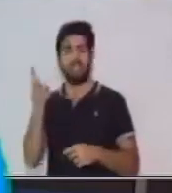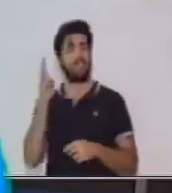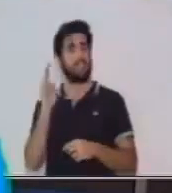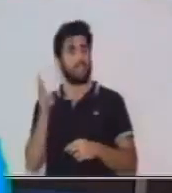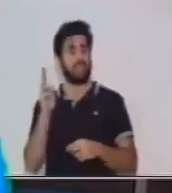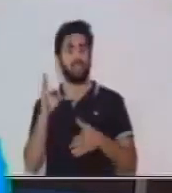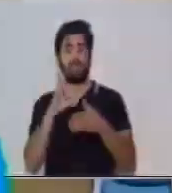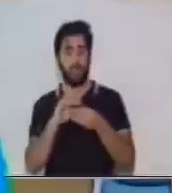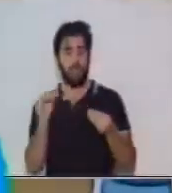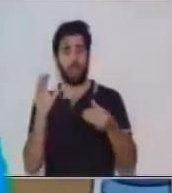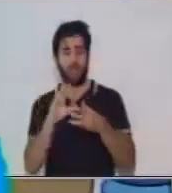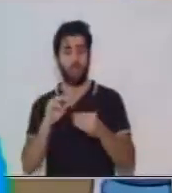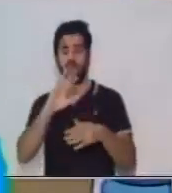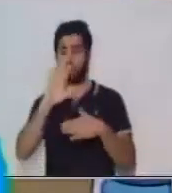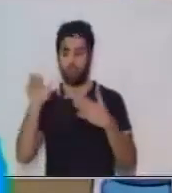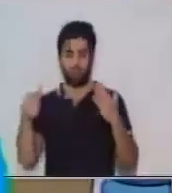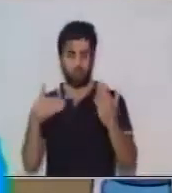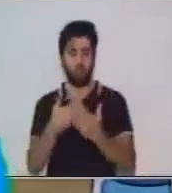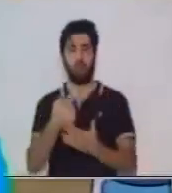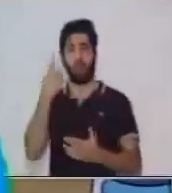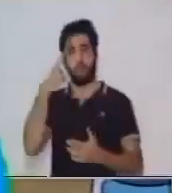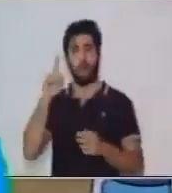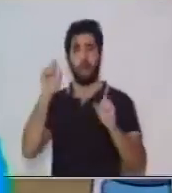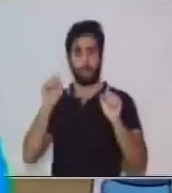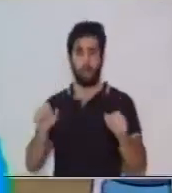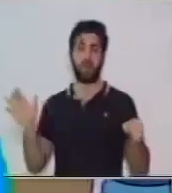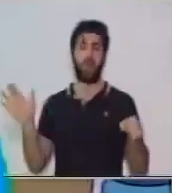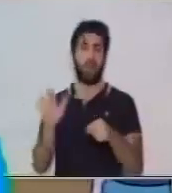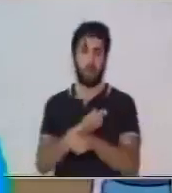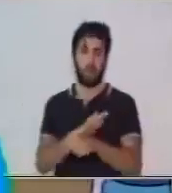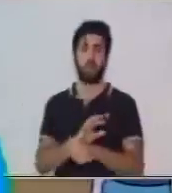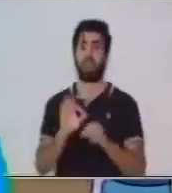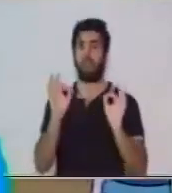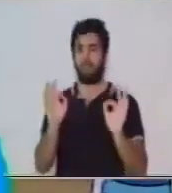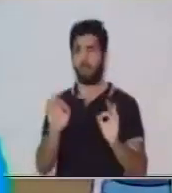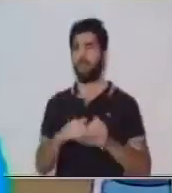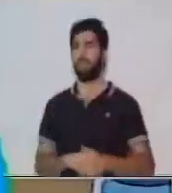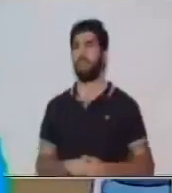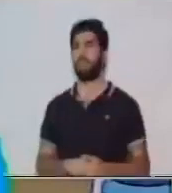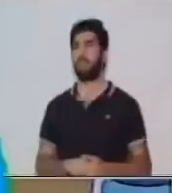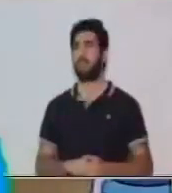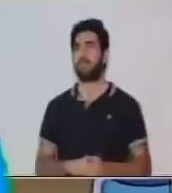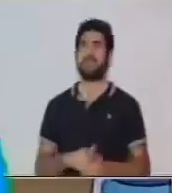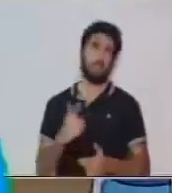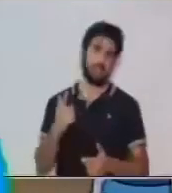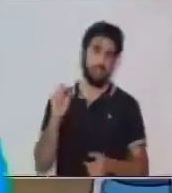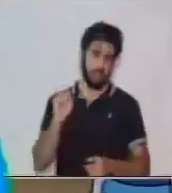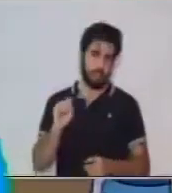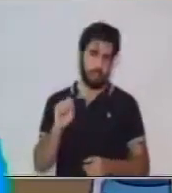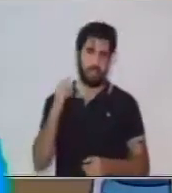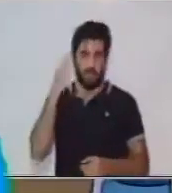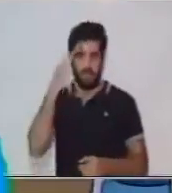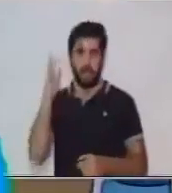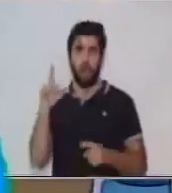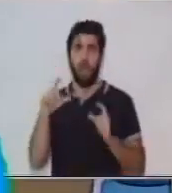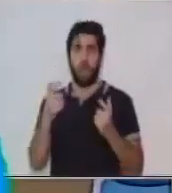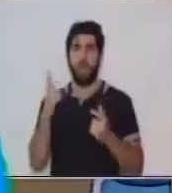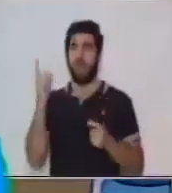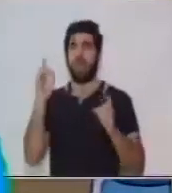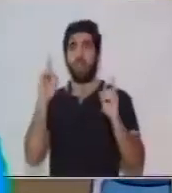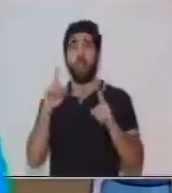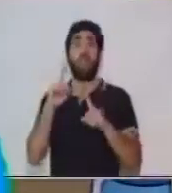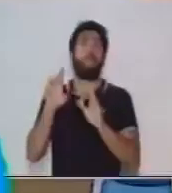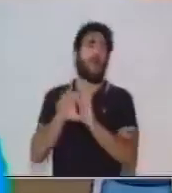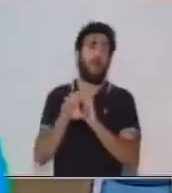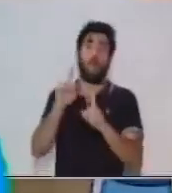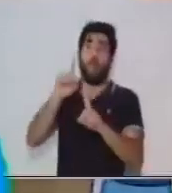tipo de elementos para poderlo complementar. Claro, es típico que empiecen con frases como, cuando